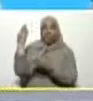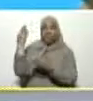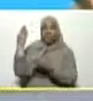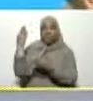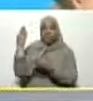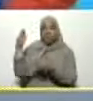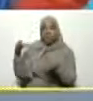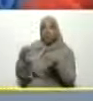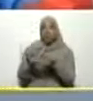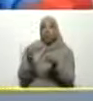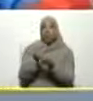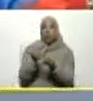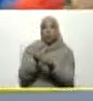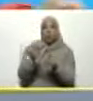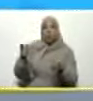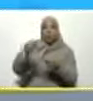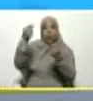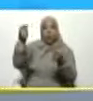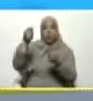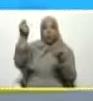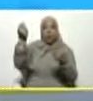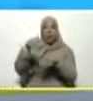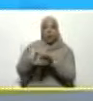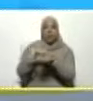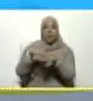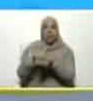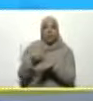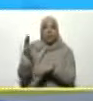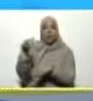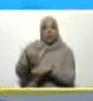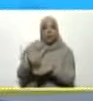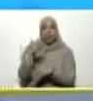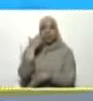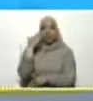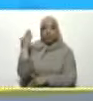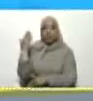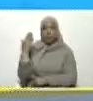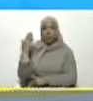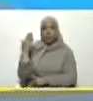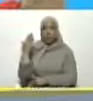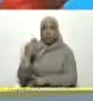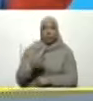al equipo de campaña, a Héctor Rodríguez Castro,